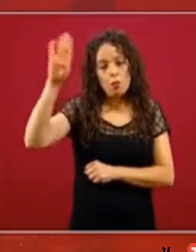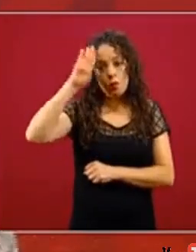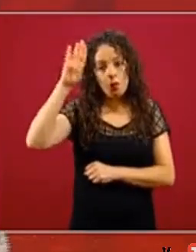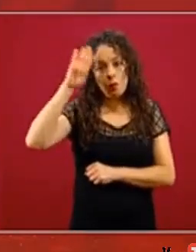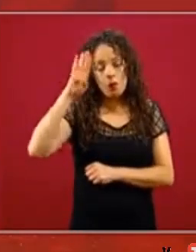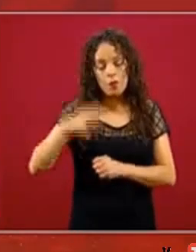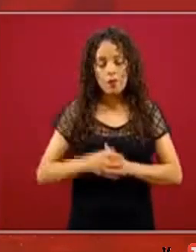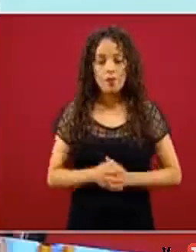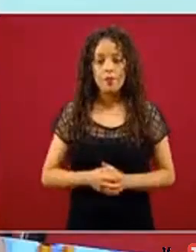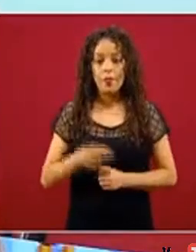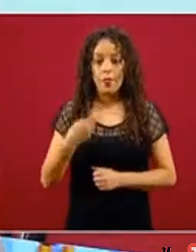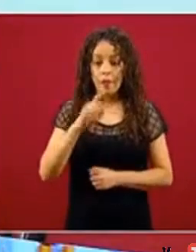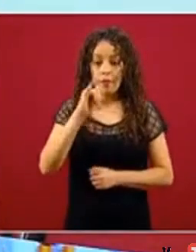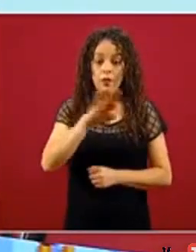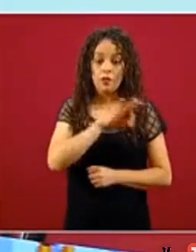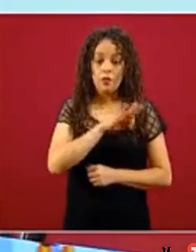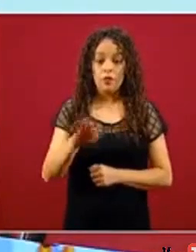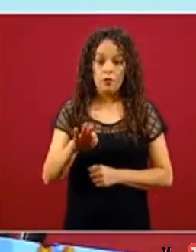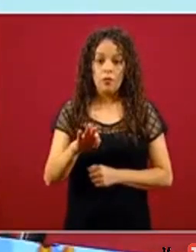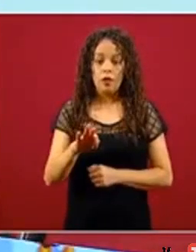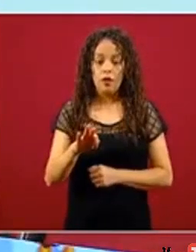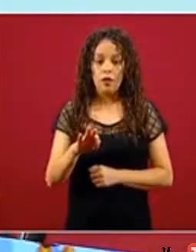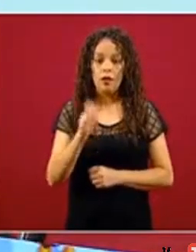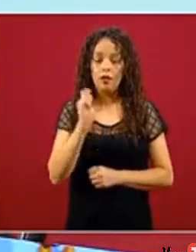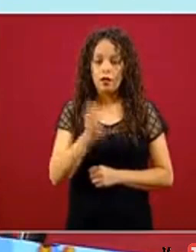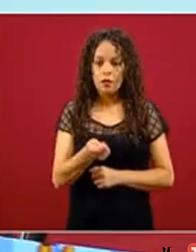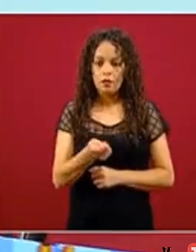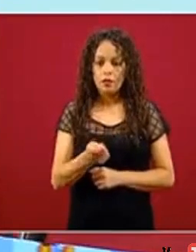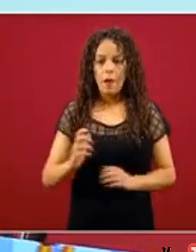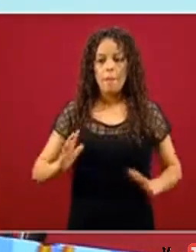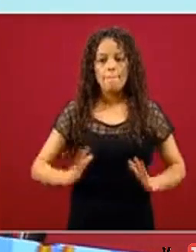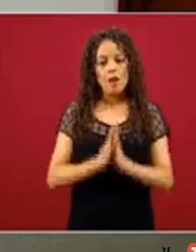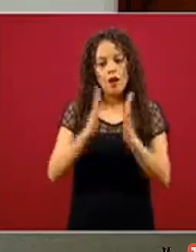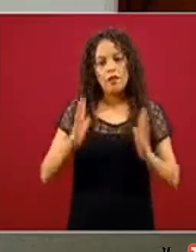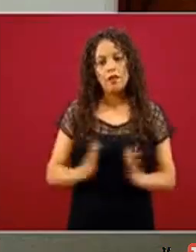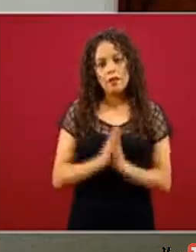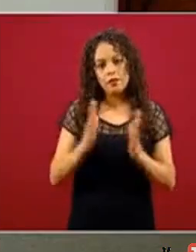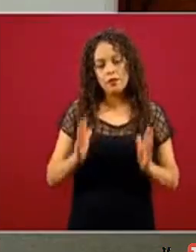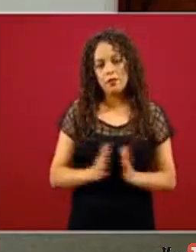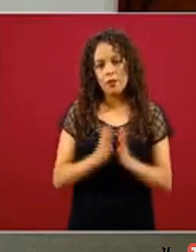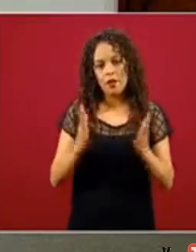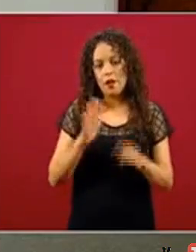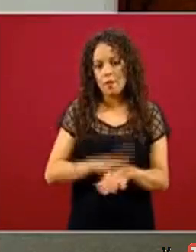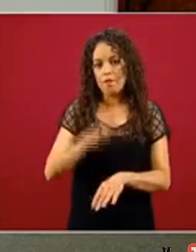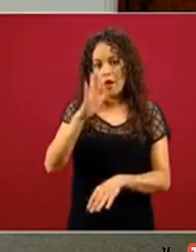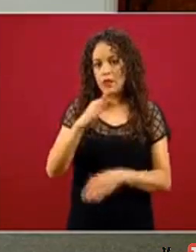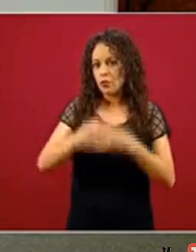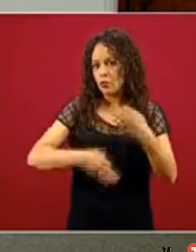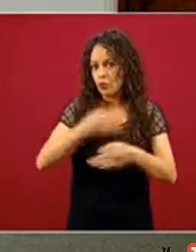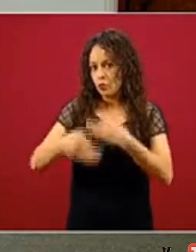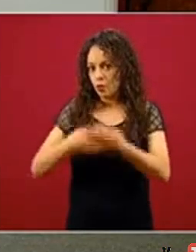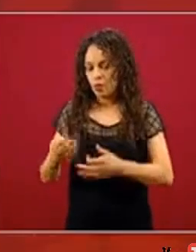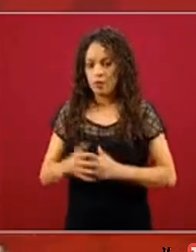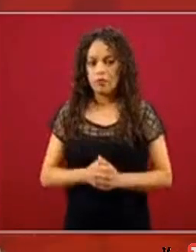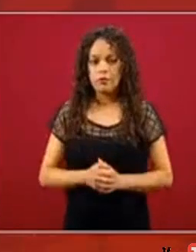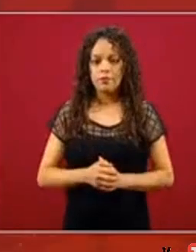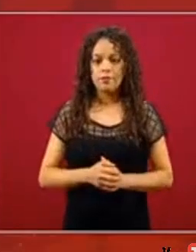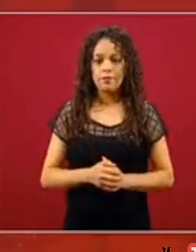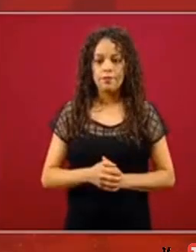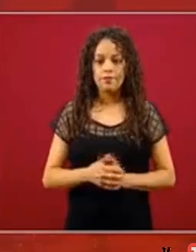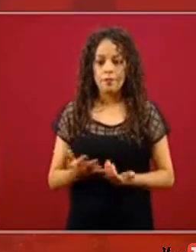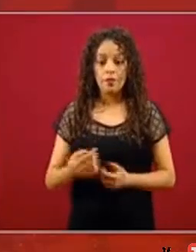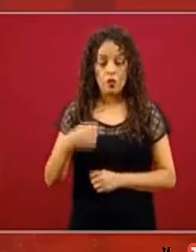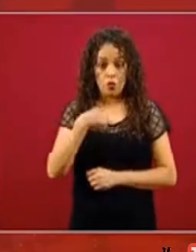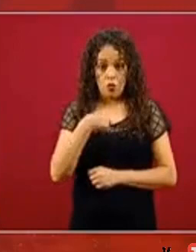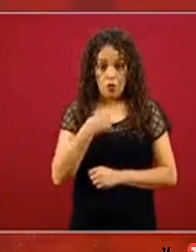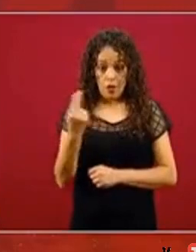tener una participación más activa, no proyectar a que me cierren un espacio para que yo me pueda